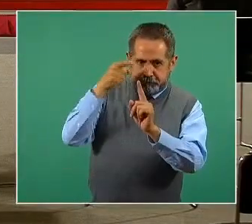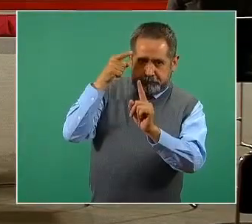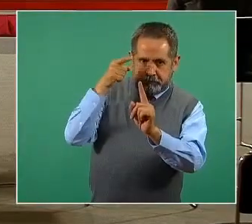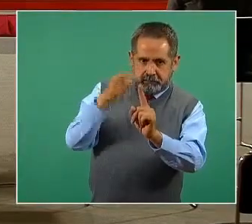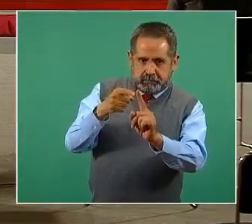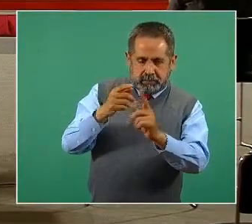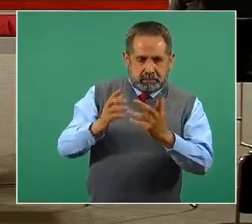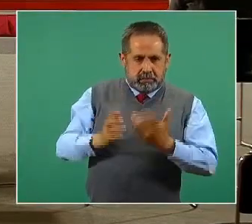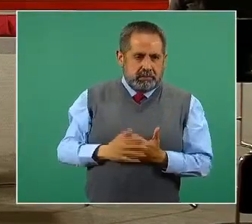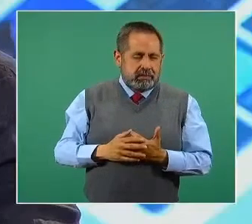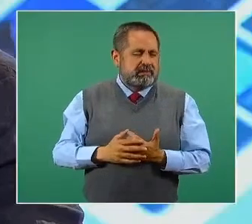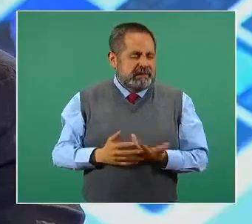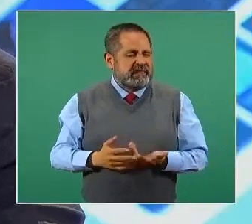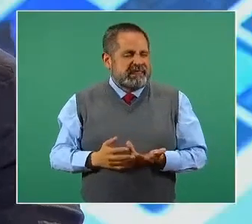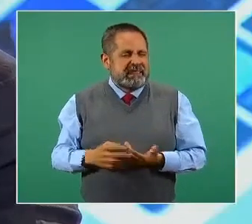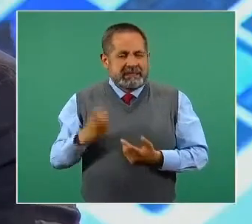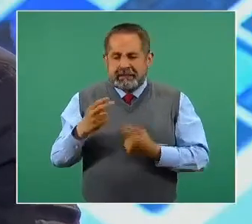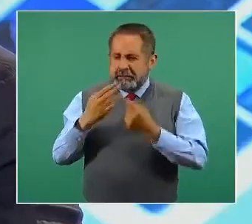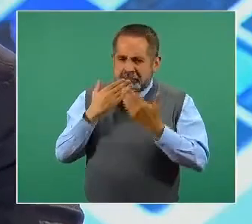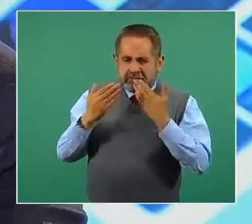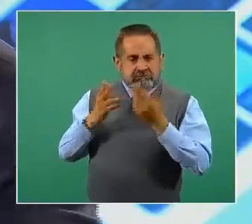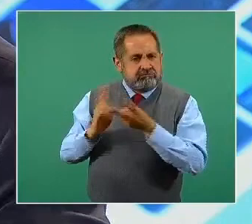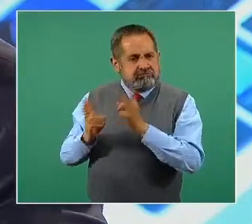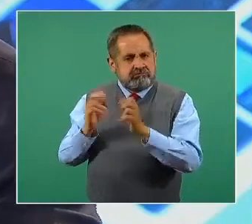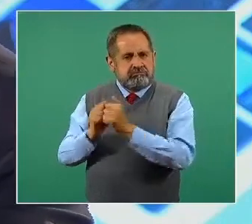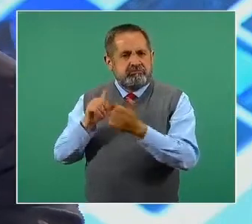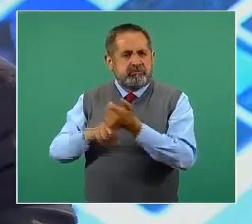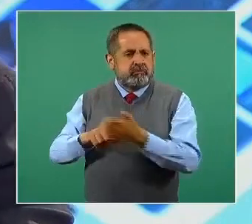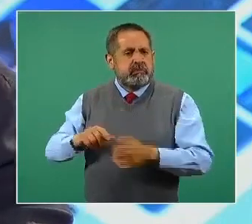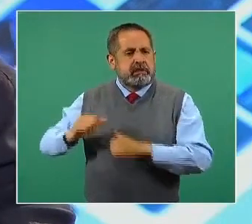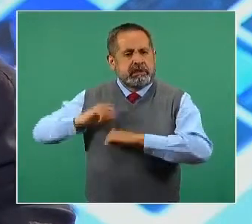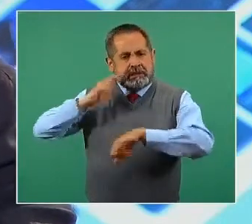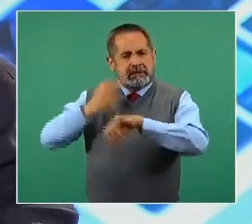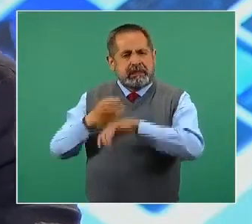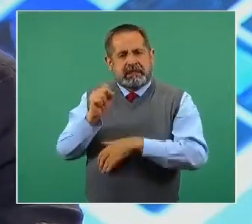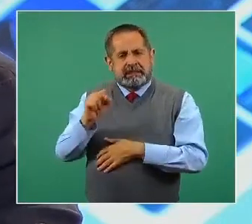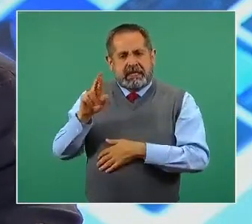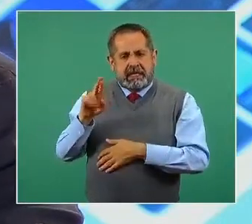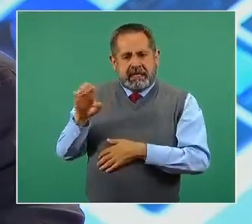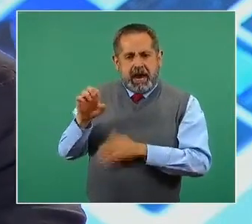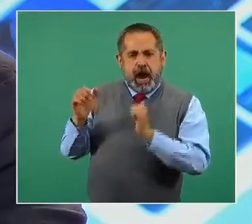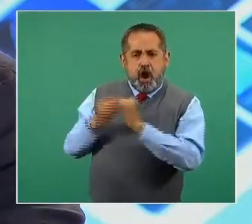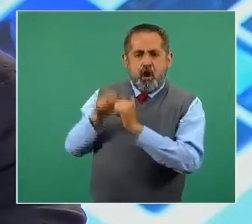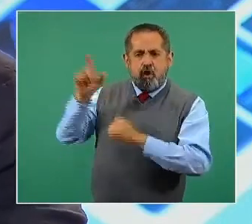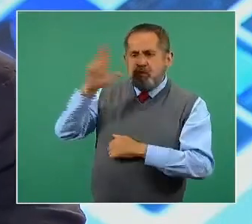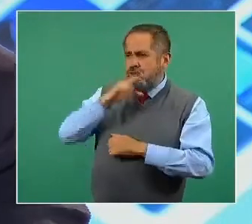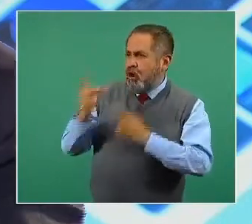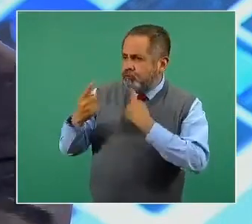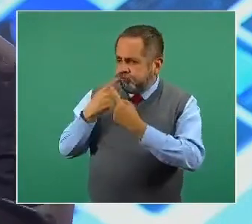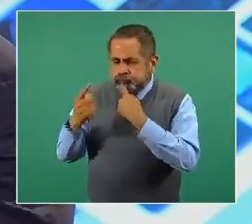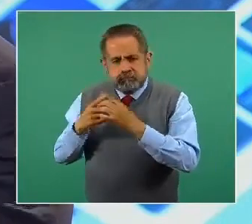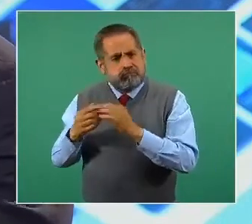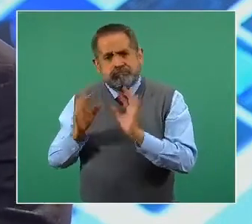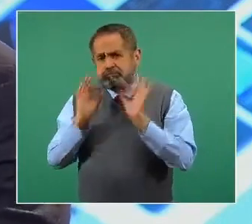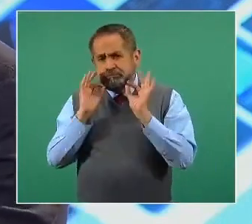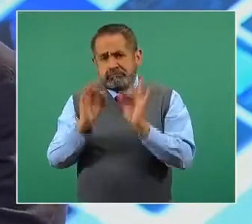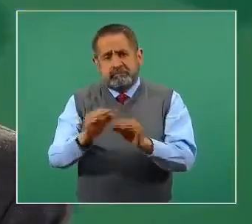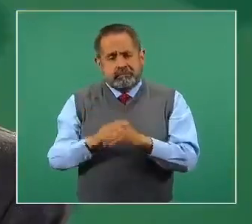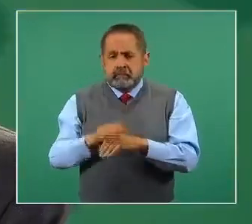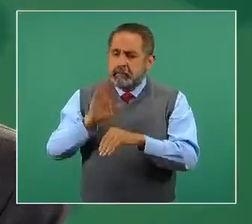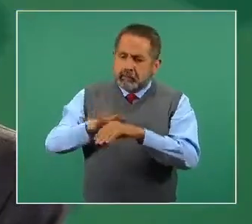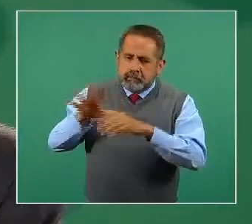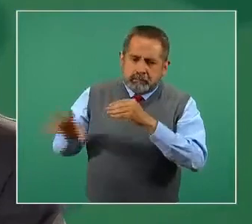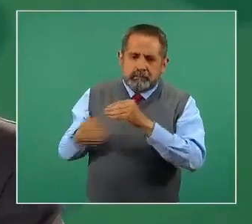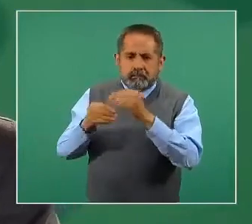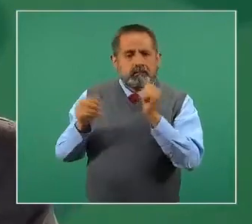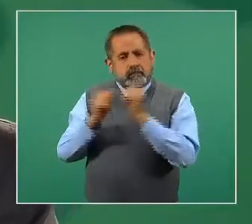Y el sentido de la conversación, desde luego muy benéfica, que tuvo el canciller allá con los colegas rusos, ahora va a ser complementada con